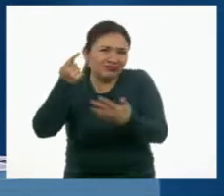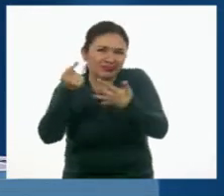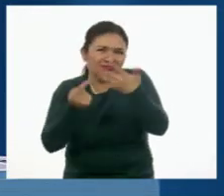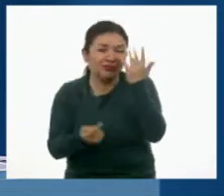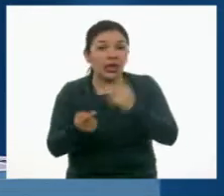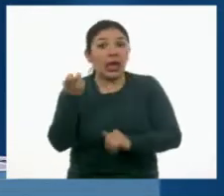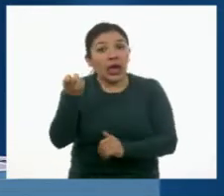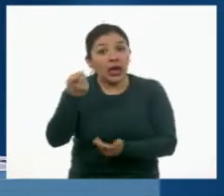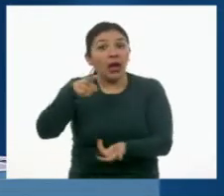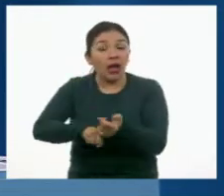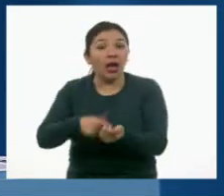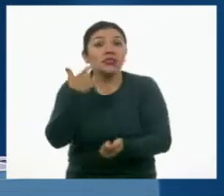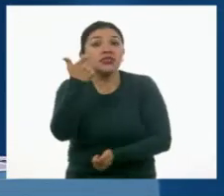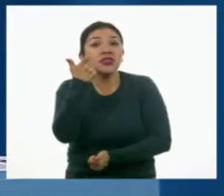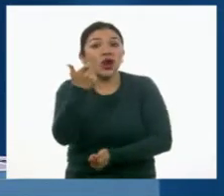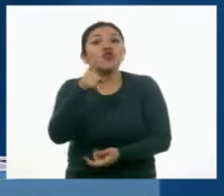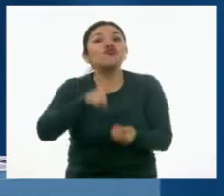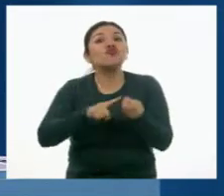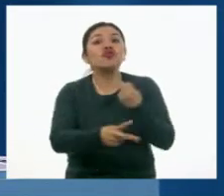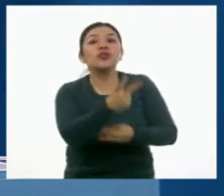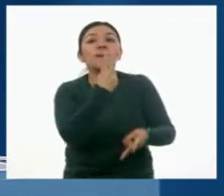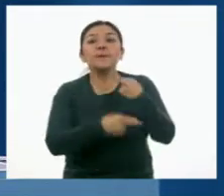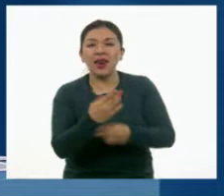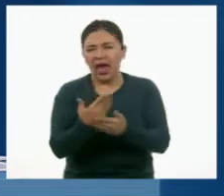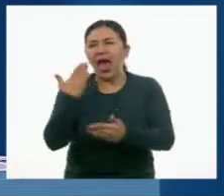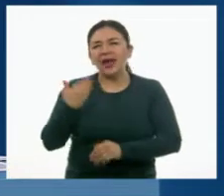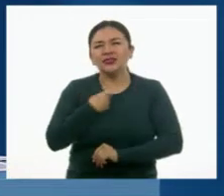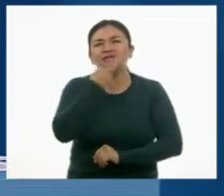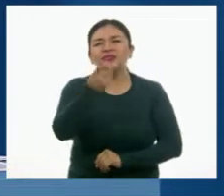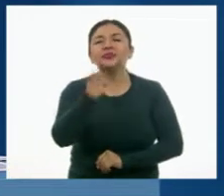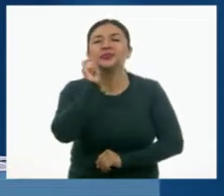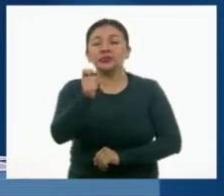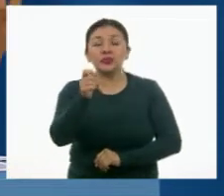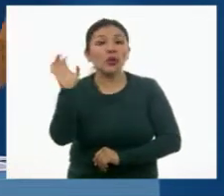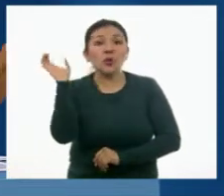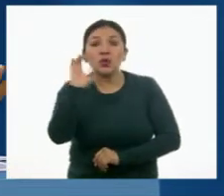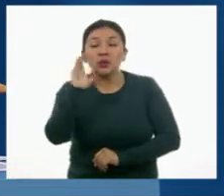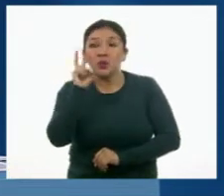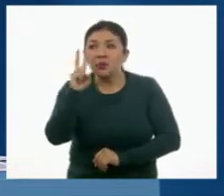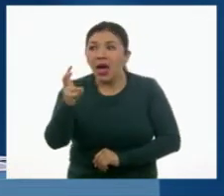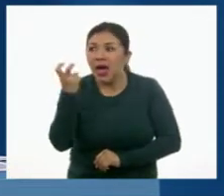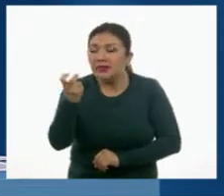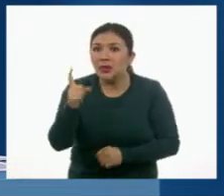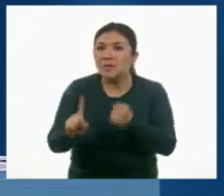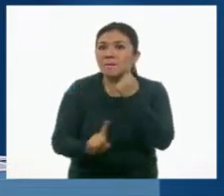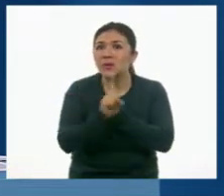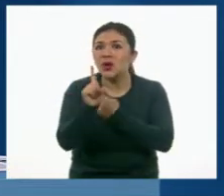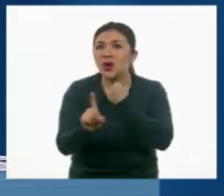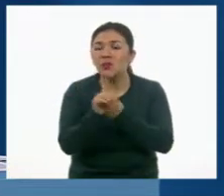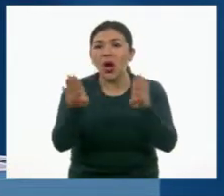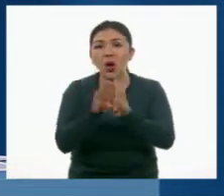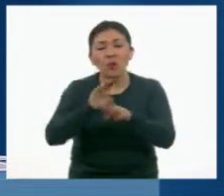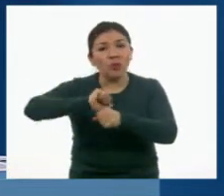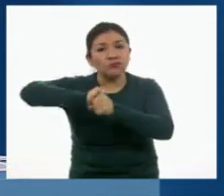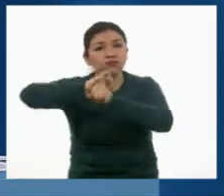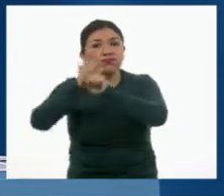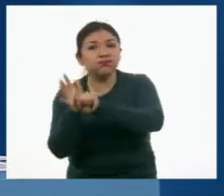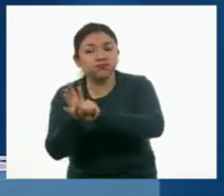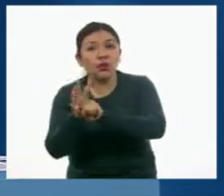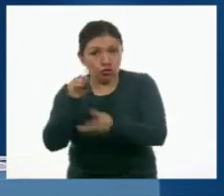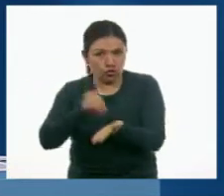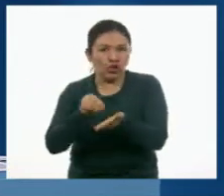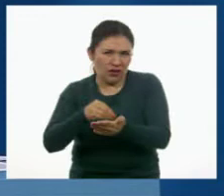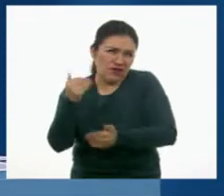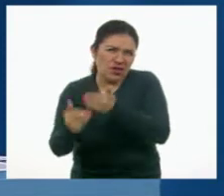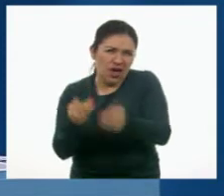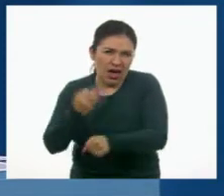implicar pues una inversión. Inclusive comentamos en algún momento que cuando se dio esta situación de la pandemia, bueno, que todavía